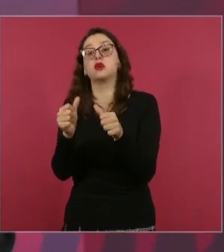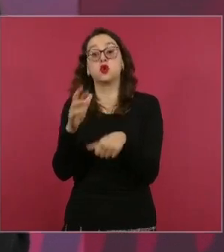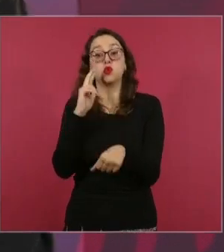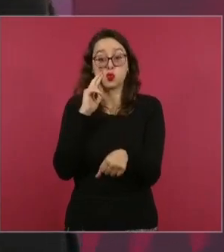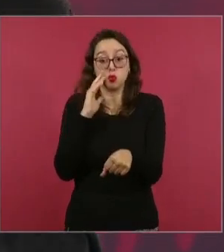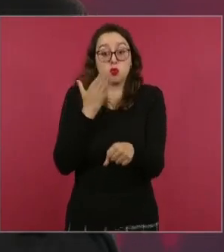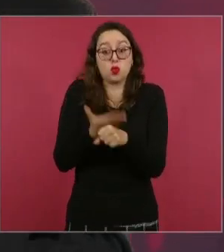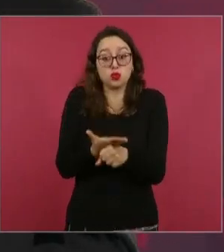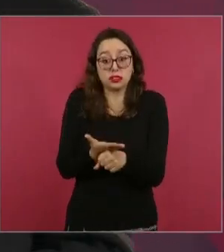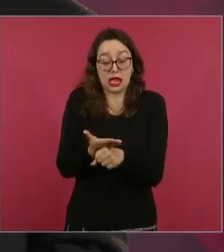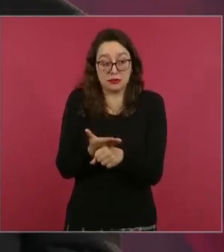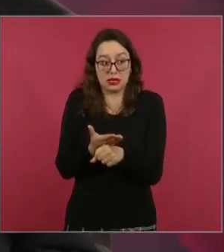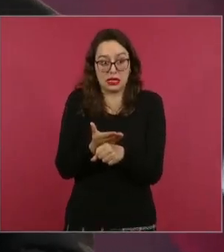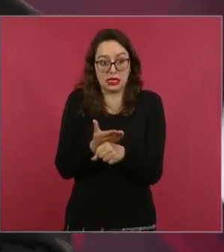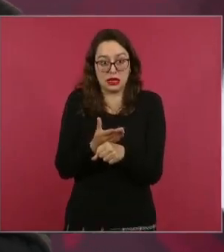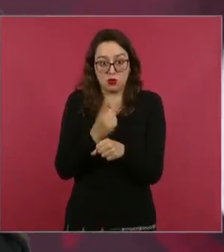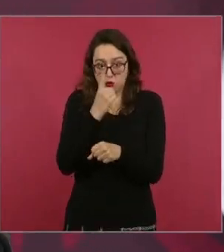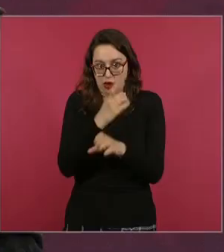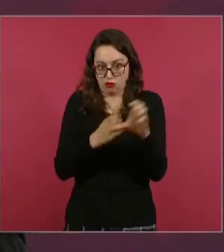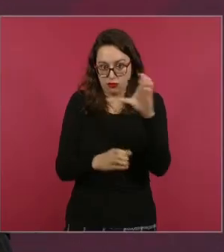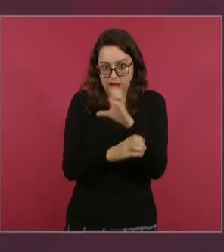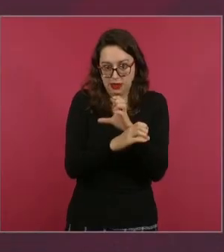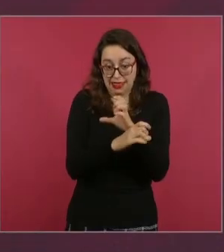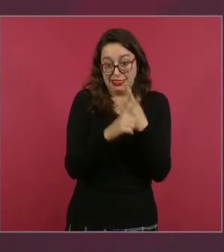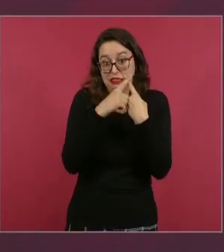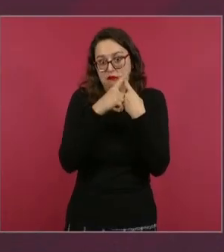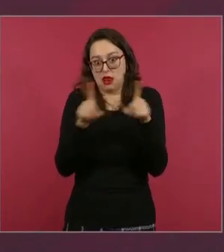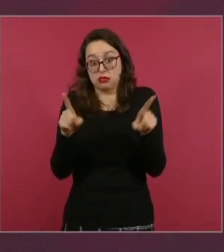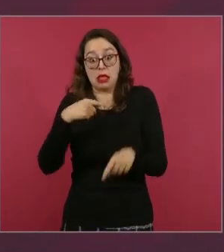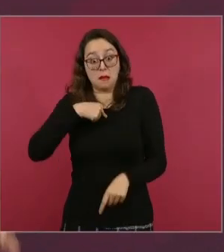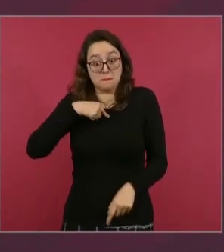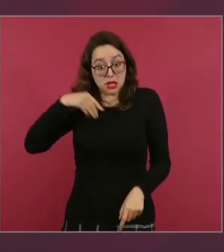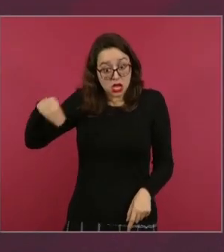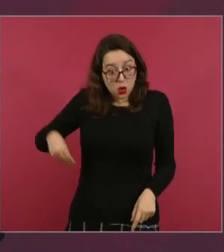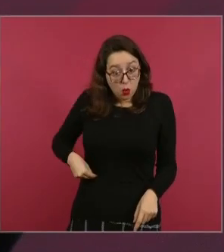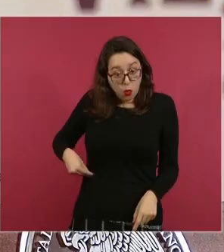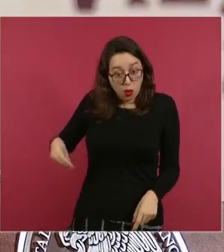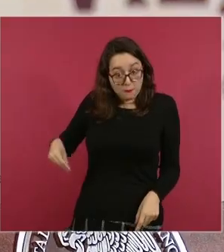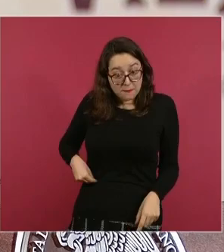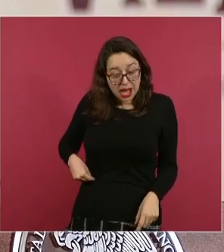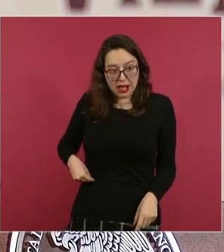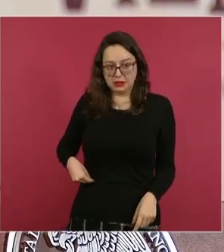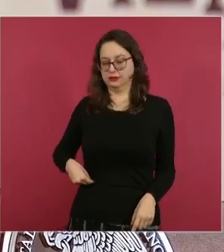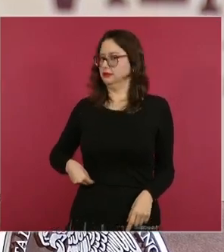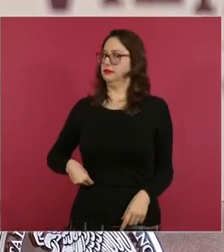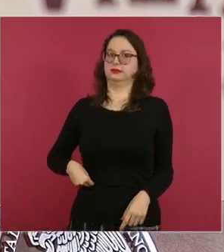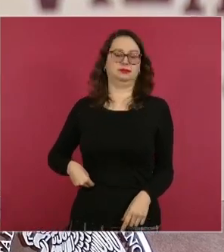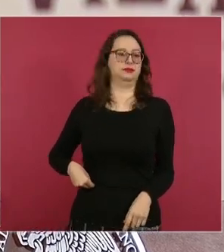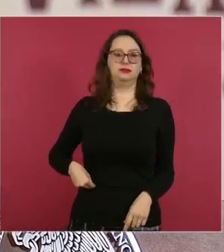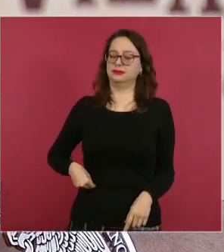responsable y otra cosa es ser culpable cosas